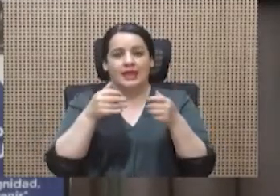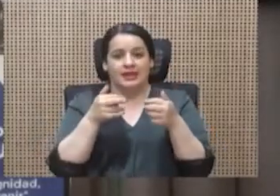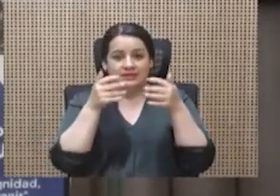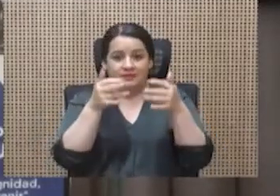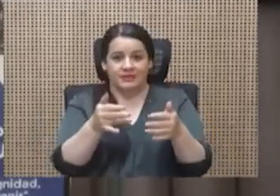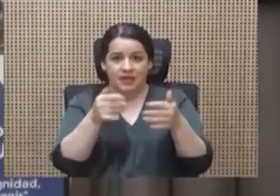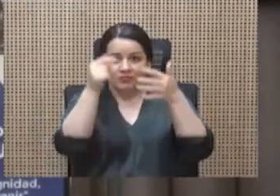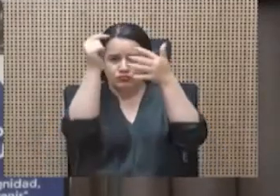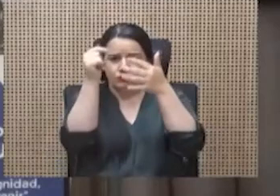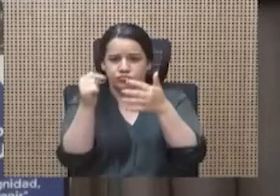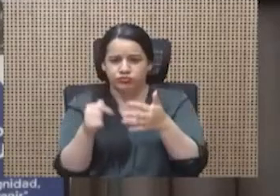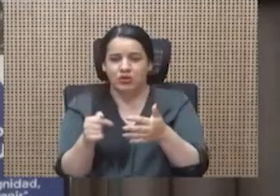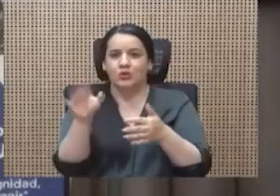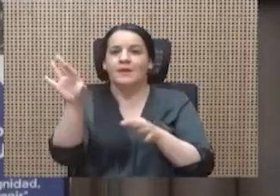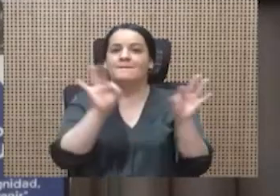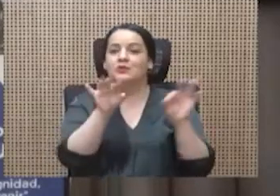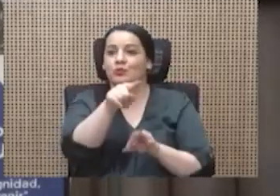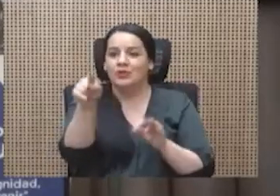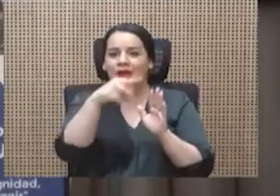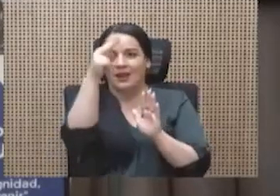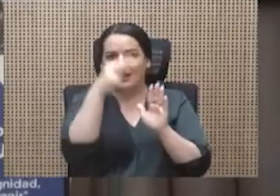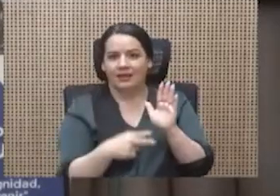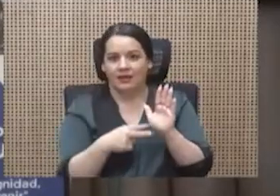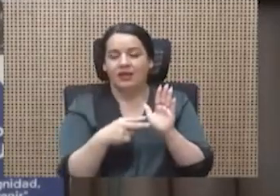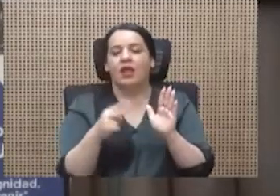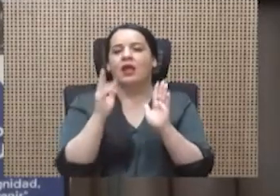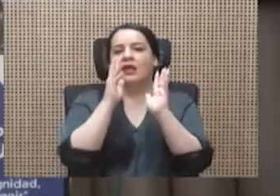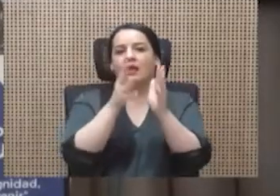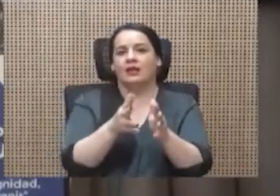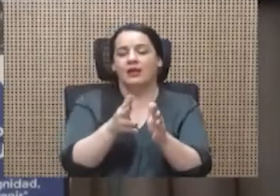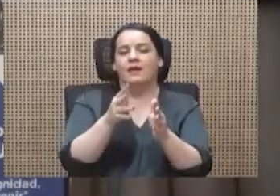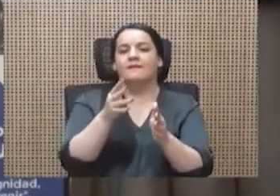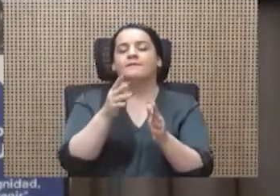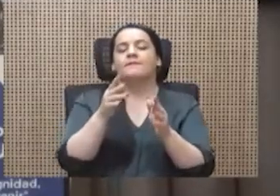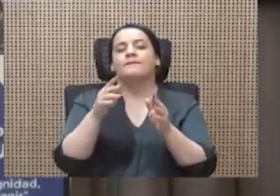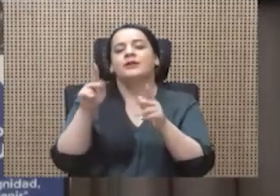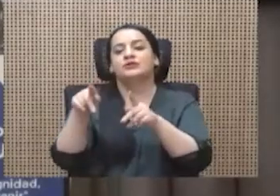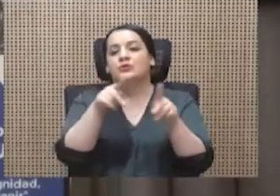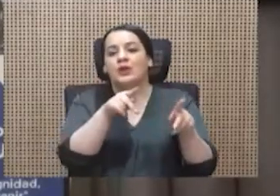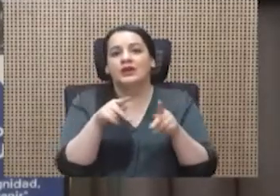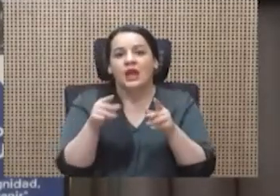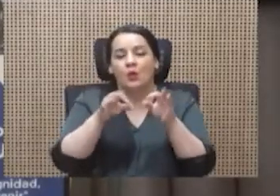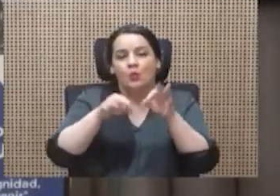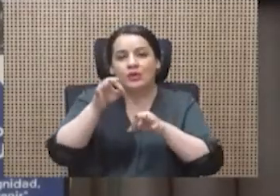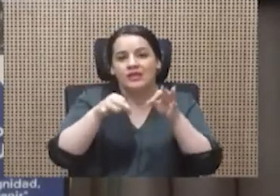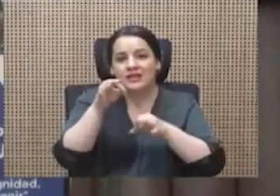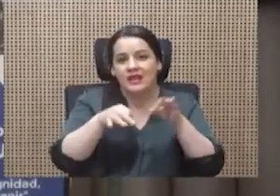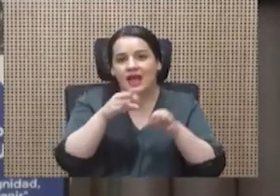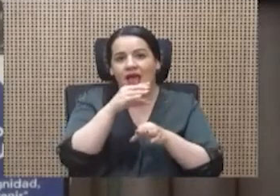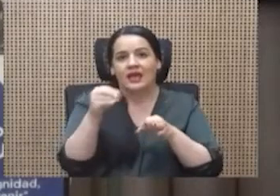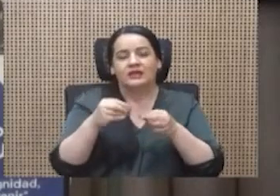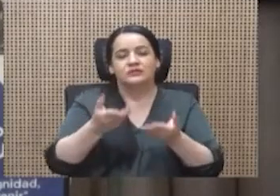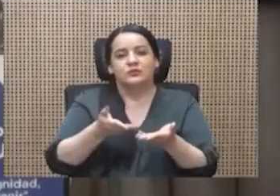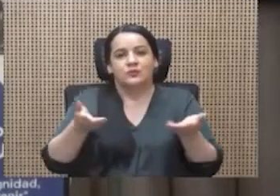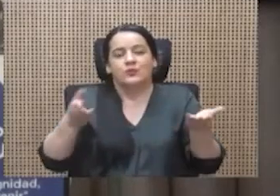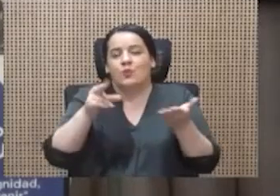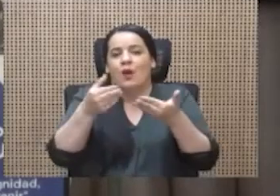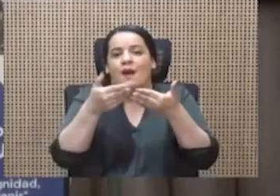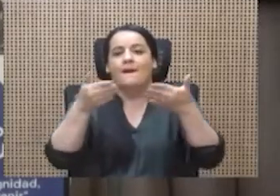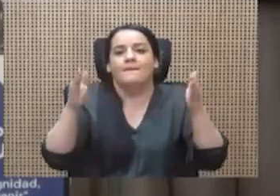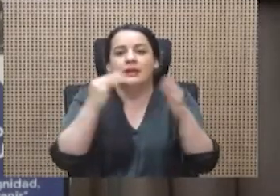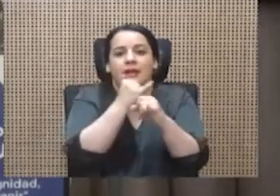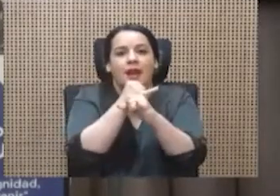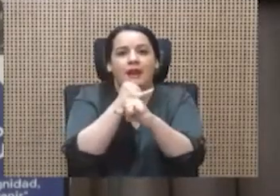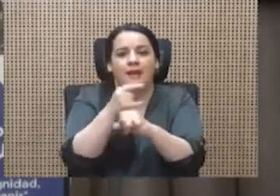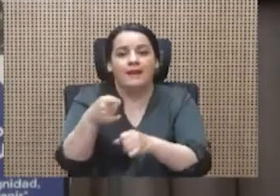invito a leer, queda claro que el otorgarle personería jurídica instrumental no es abrirle las puertas de par en par al ente para que